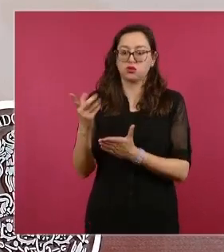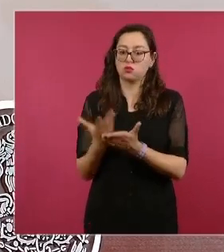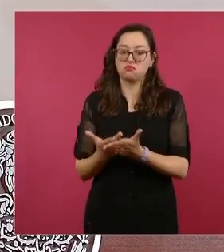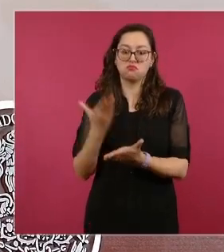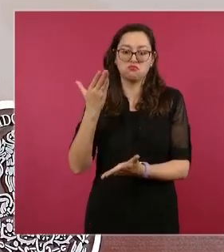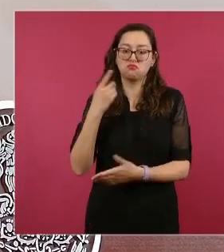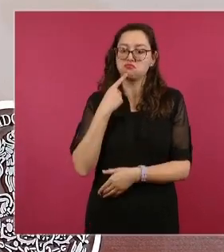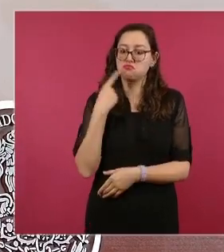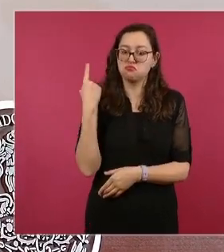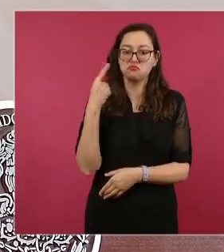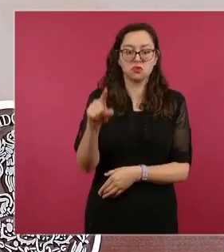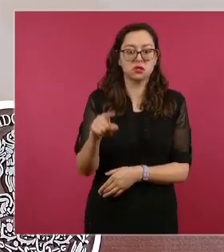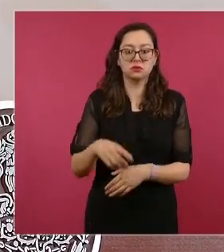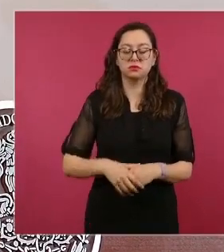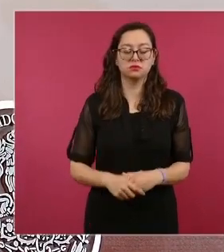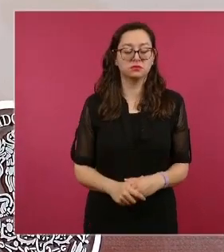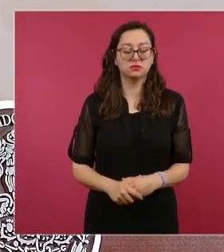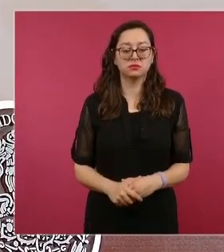y